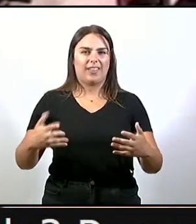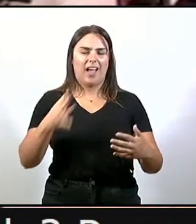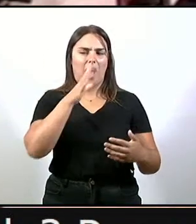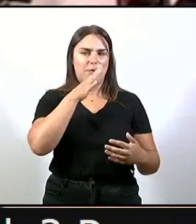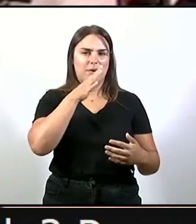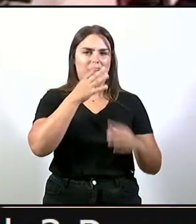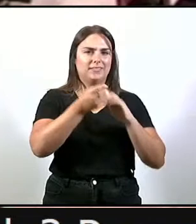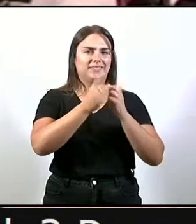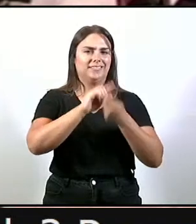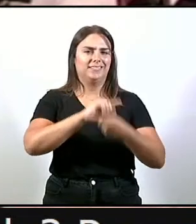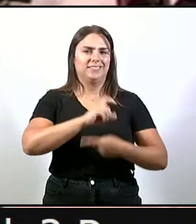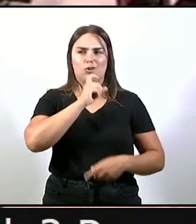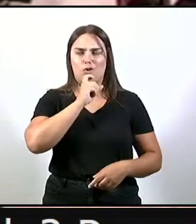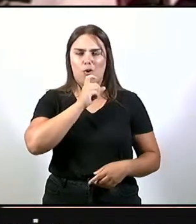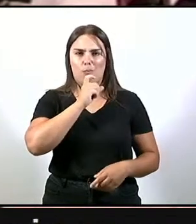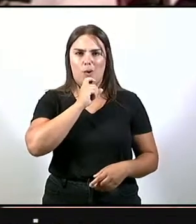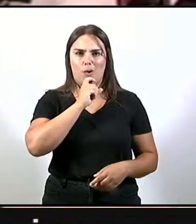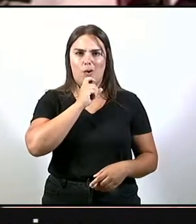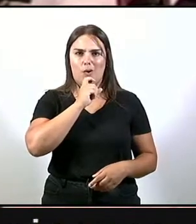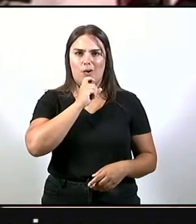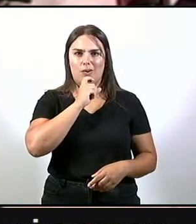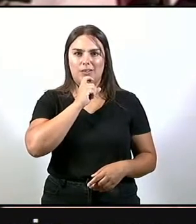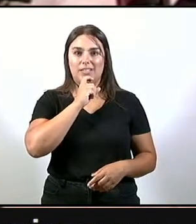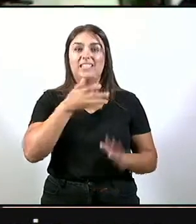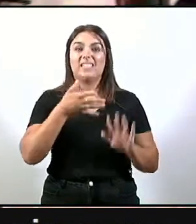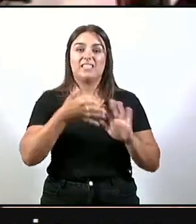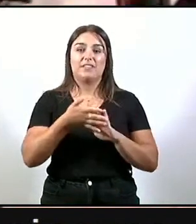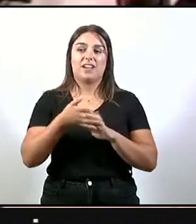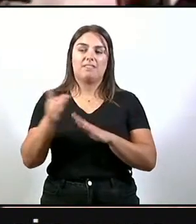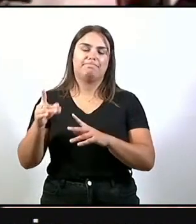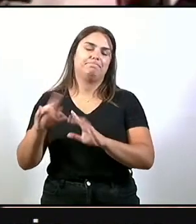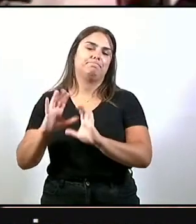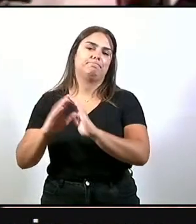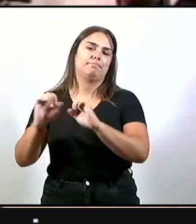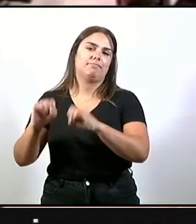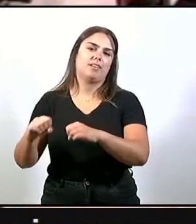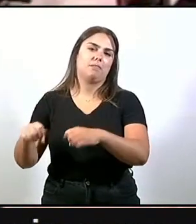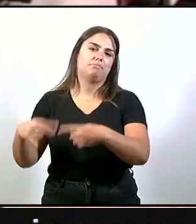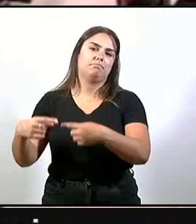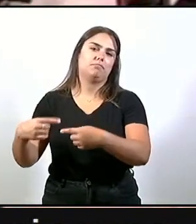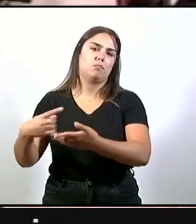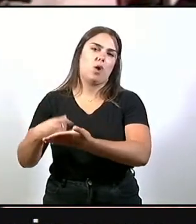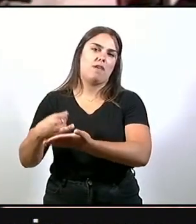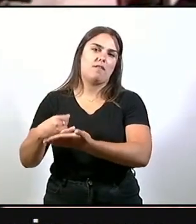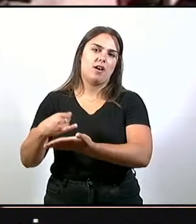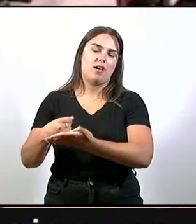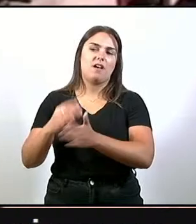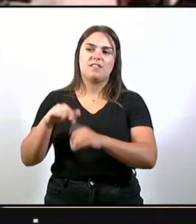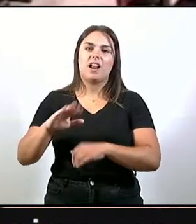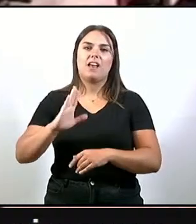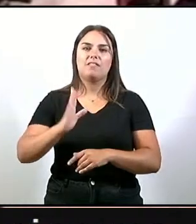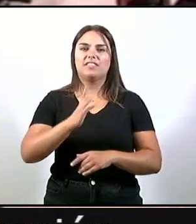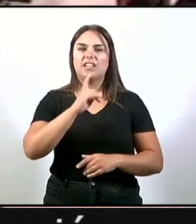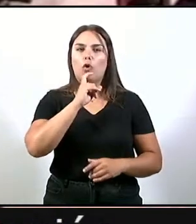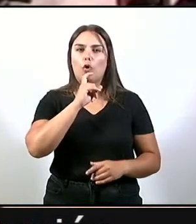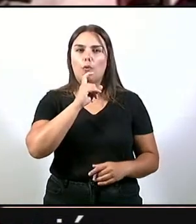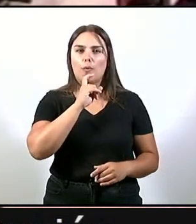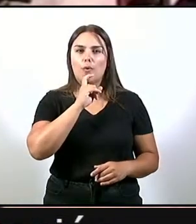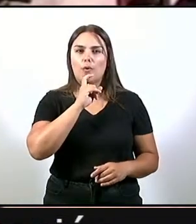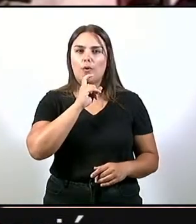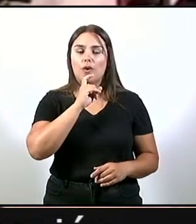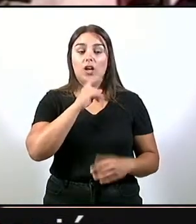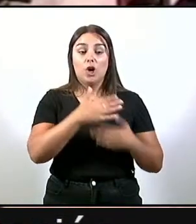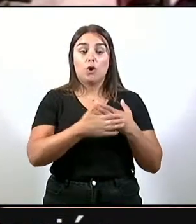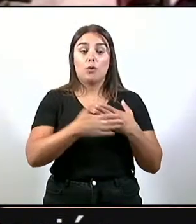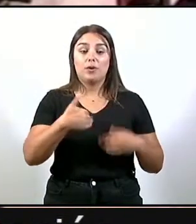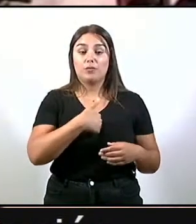hace? ¿Es esa que estarían utilizando como un laboratorio? Y después ha hablado que afecta a la ejecución de los fondos. ¿Cómo? O sea, ¿se podría concretar cómo afecta a un gobierno